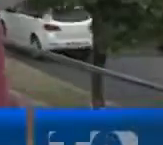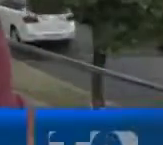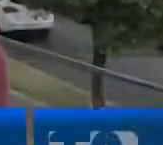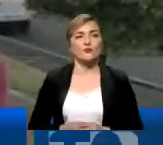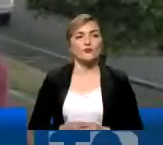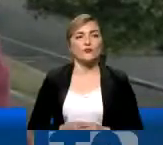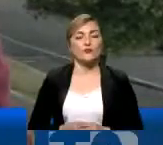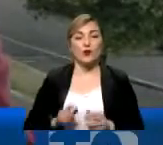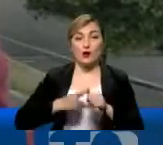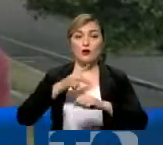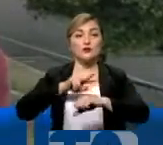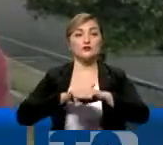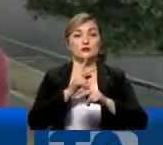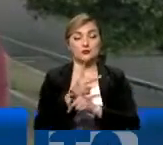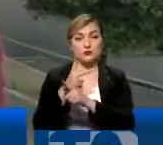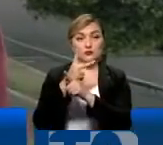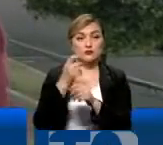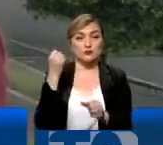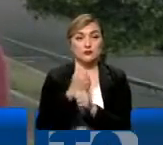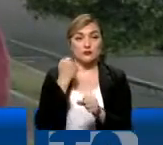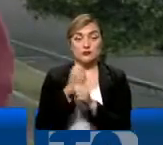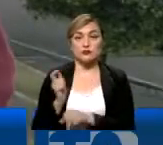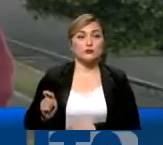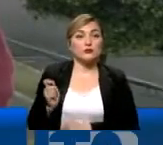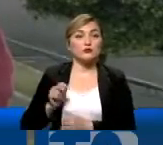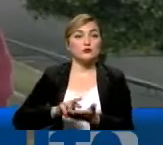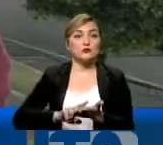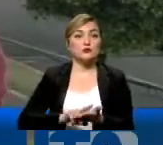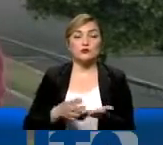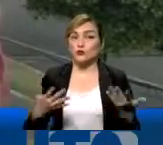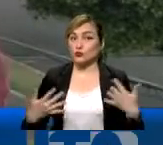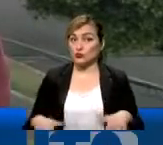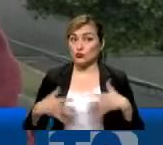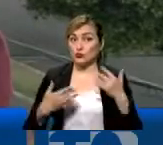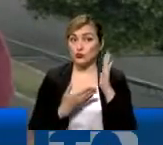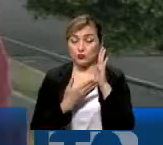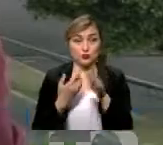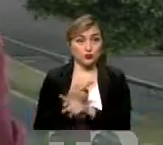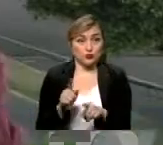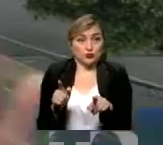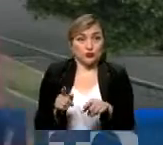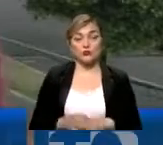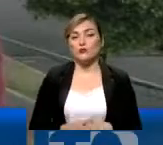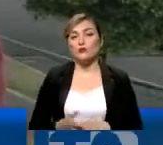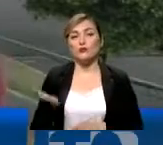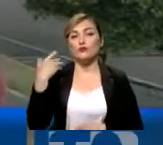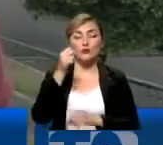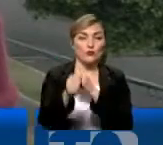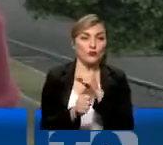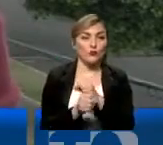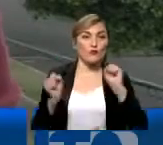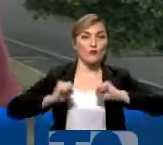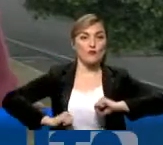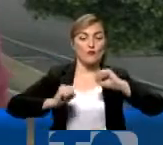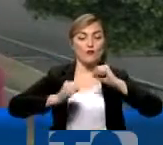es la primera ocasión en que el Consejo de Trabajo y Salario se reúne bajo una modalidad diferente. Hasta el año pasado se